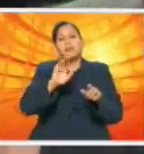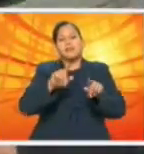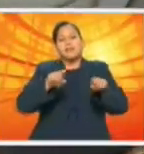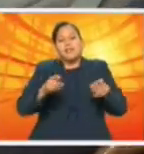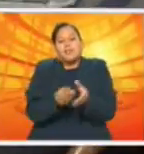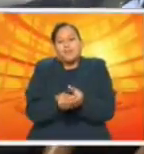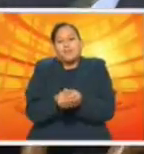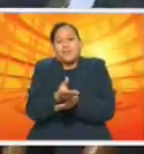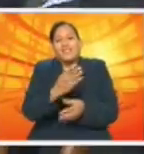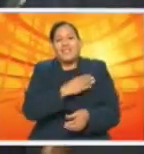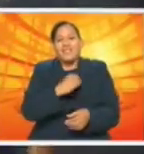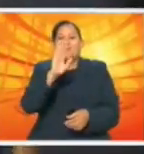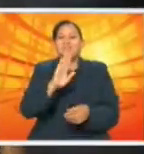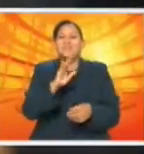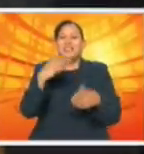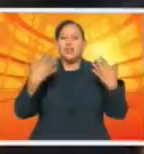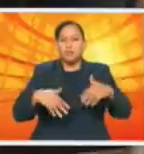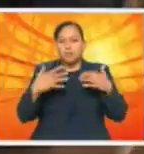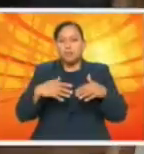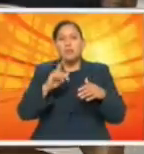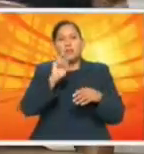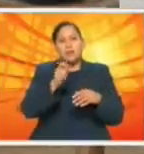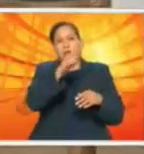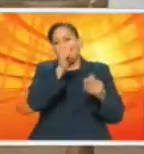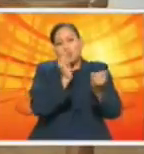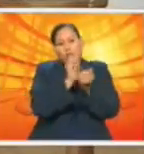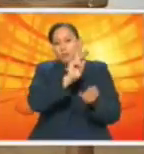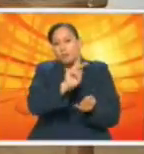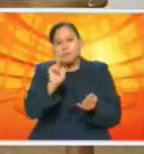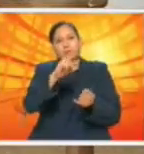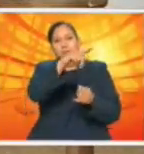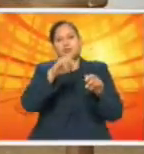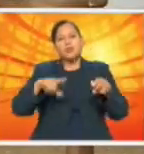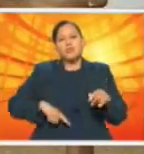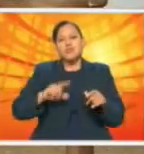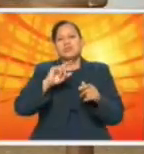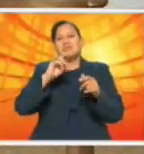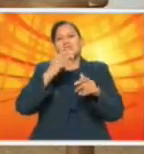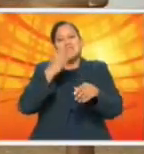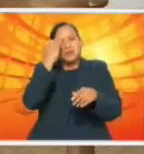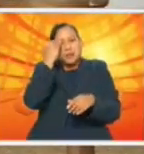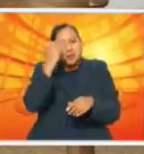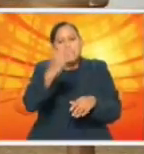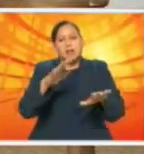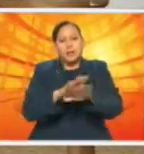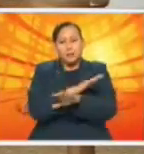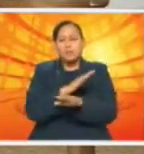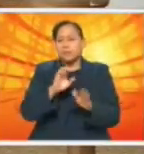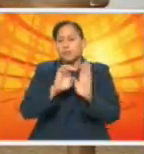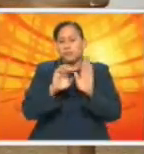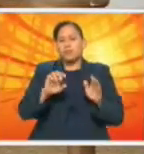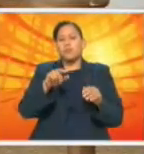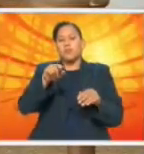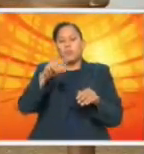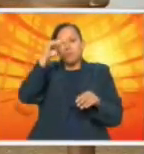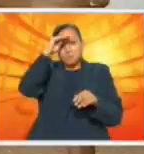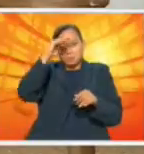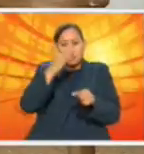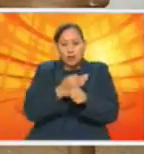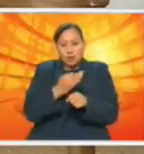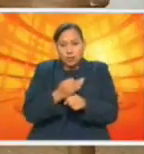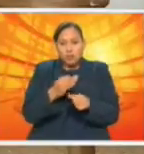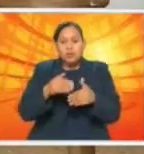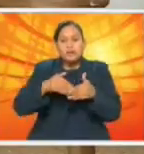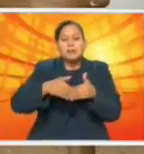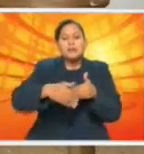manera, porque claro. Las culturas políticas tardan en cambiar. ¿Cuánto tiempo tú consideras que esto, que vamos a empezar a ver resultados